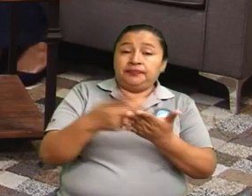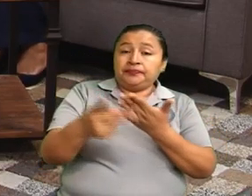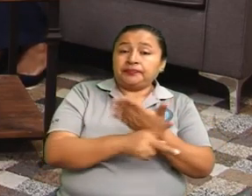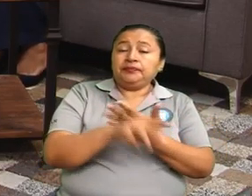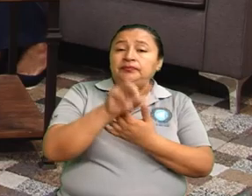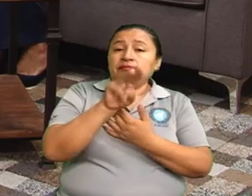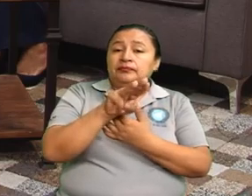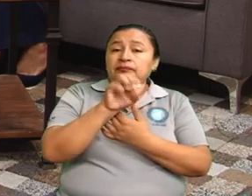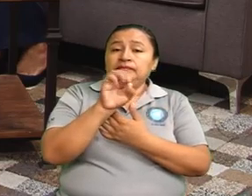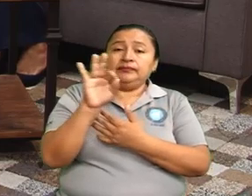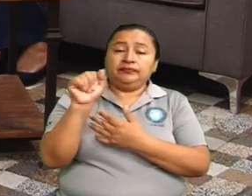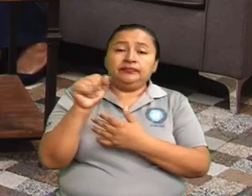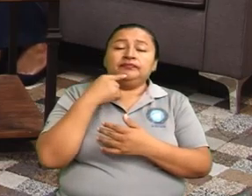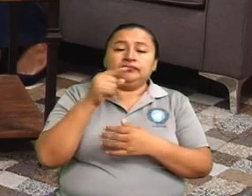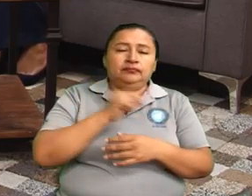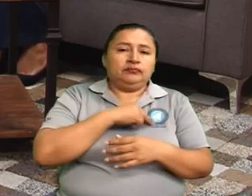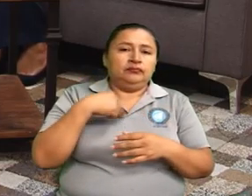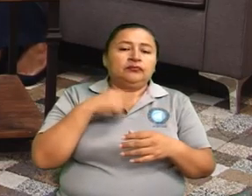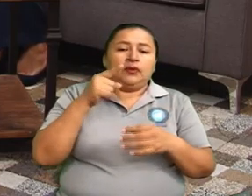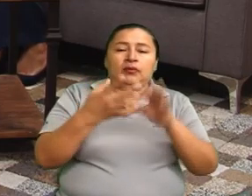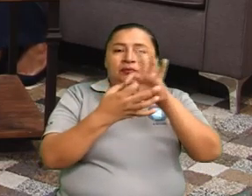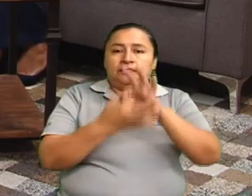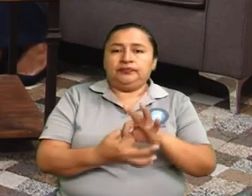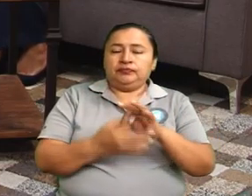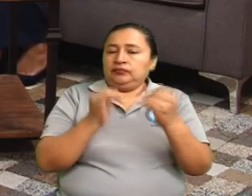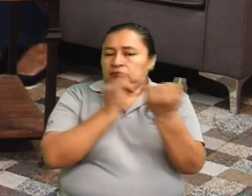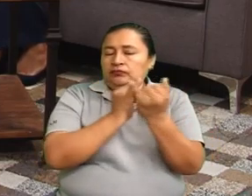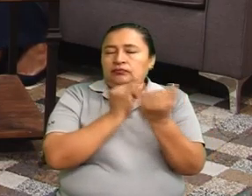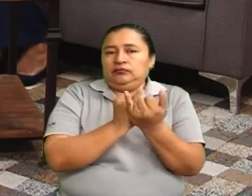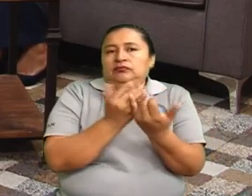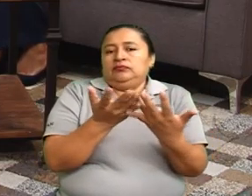A través de la página del MEFCA hay un sistema, igual